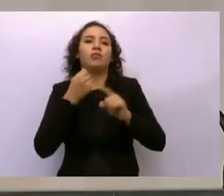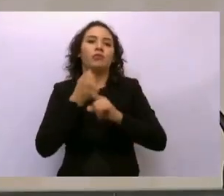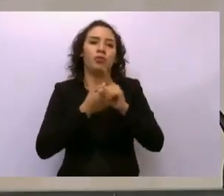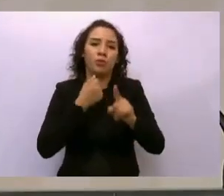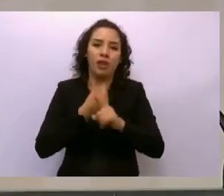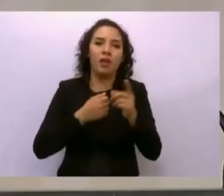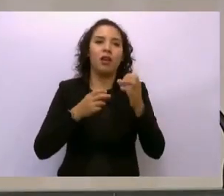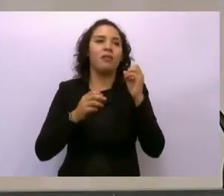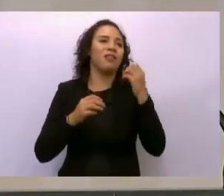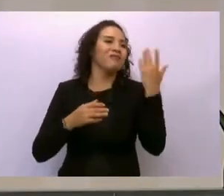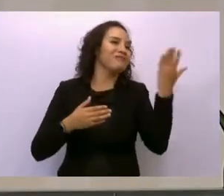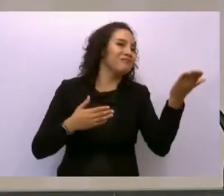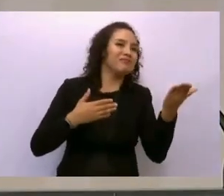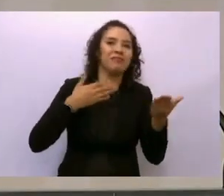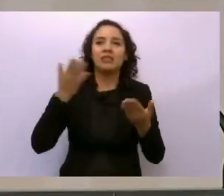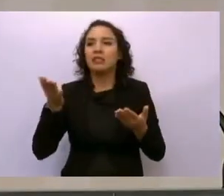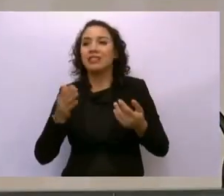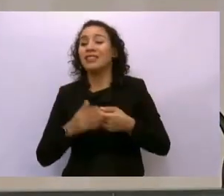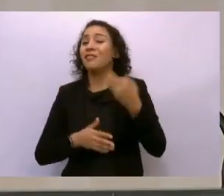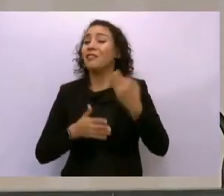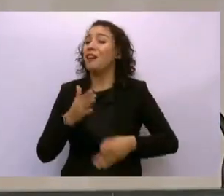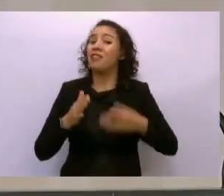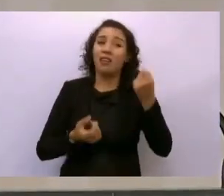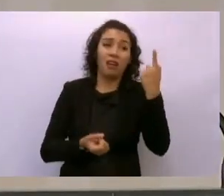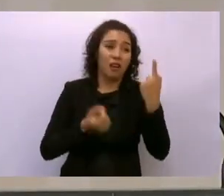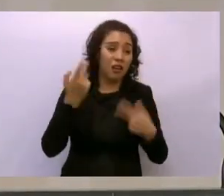estructurales, la falta de médicos